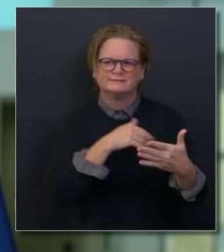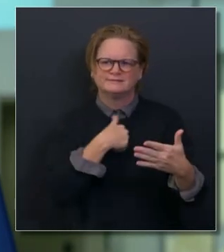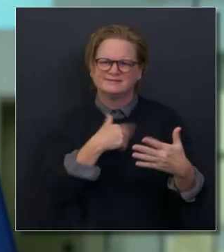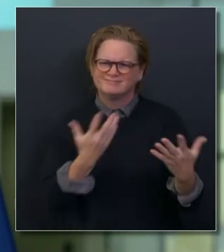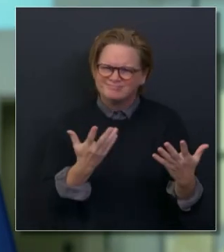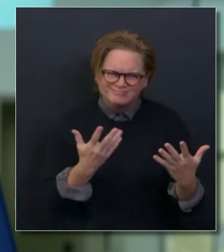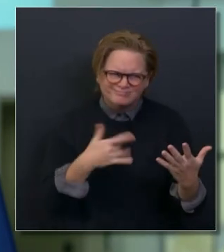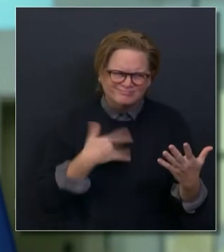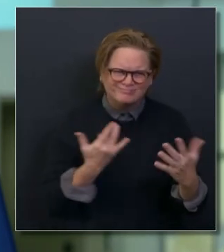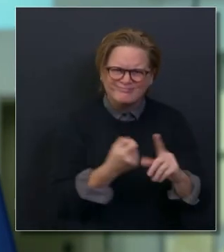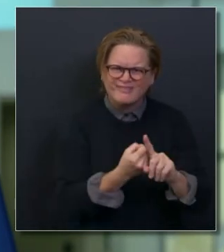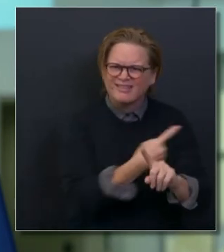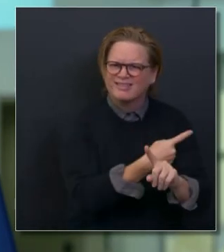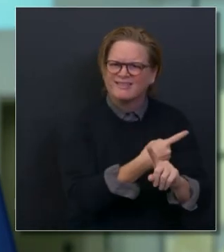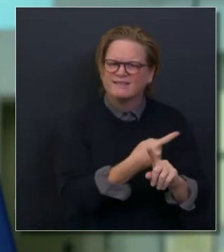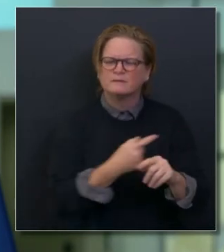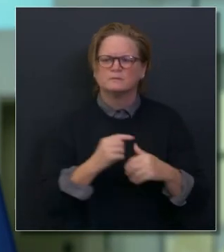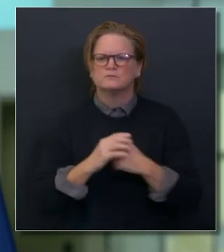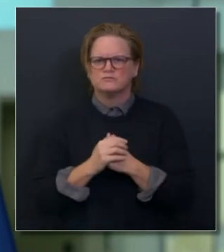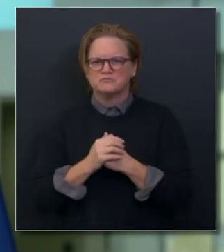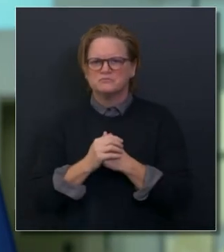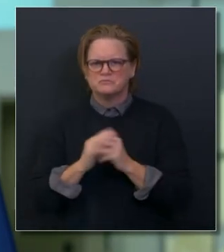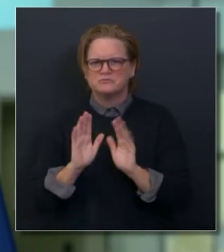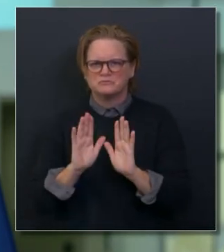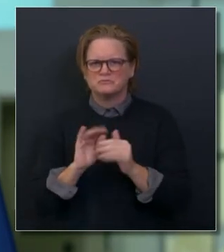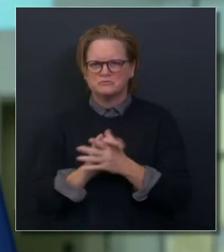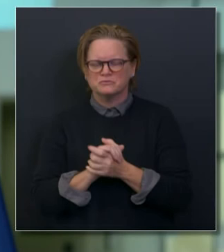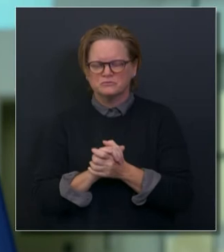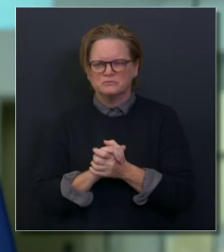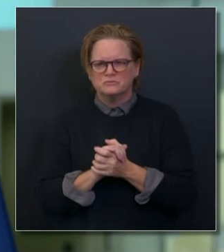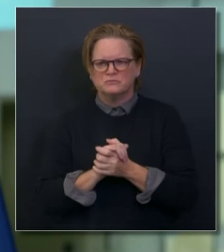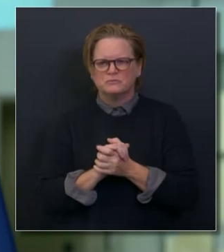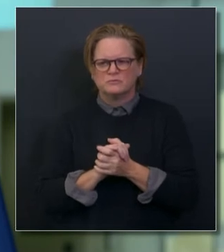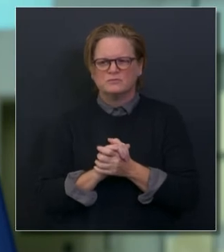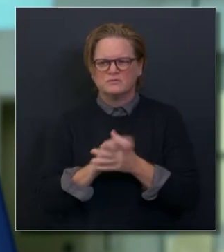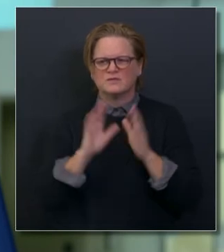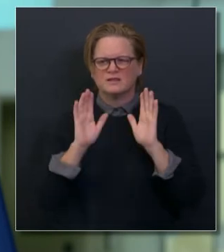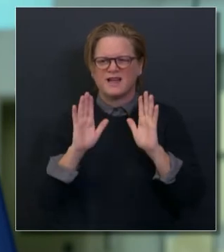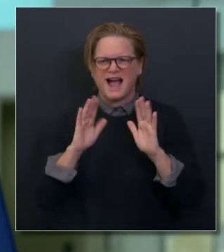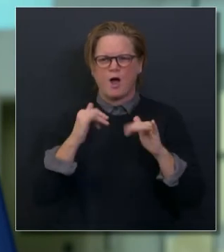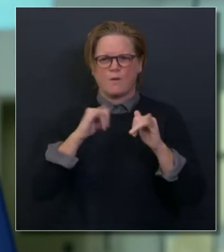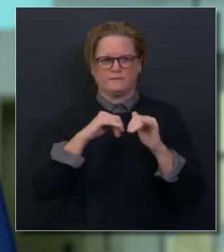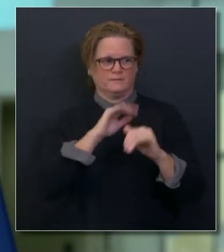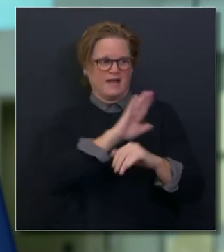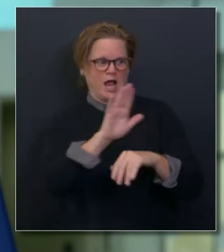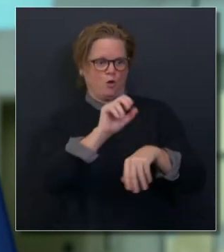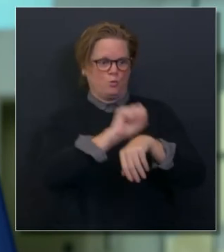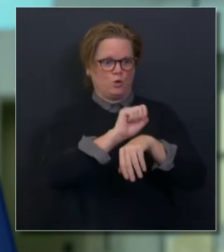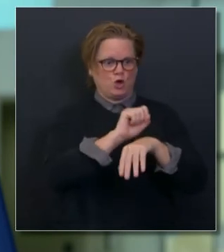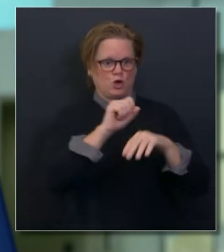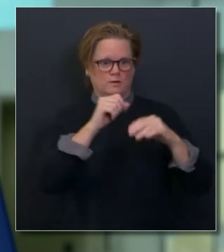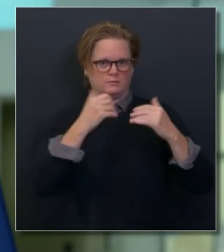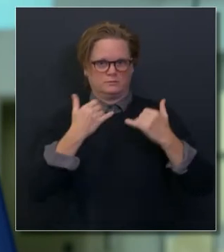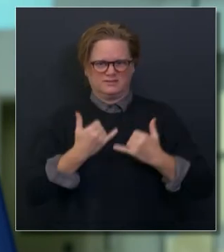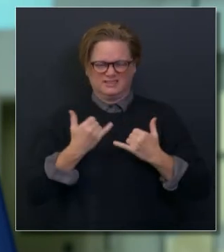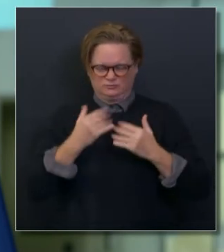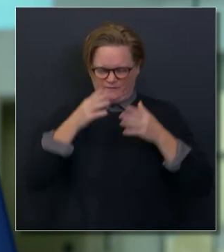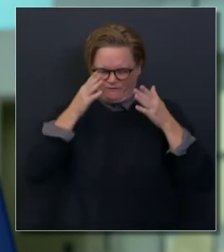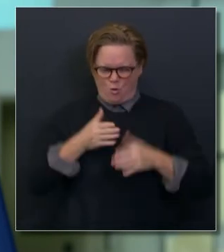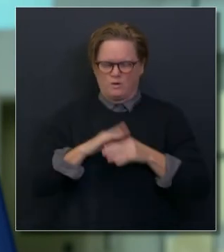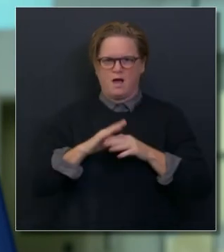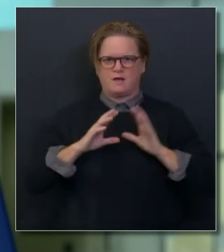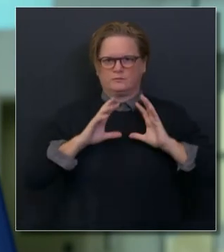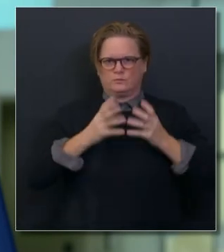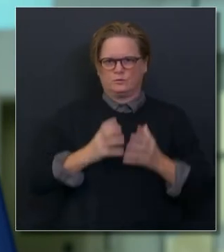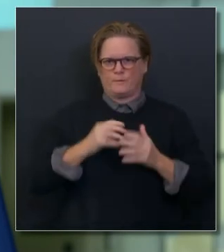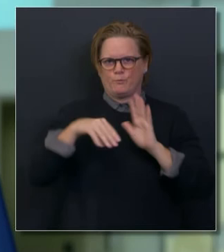principal en la fase 1A, pero este trabajo se está preparando ahora para el 1B. En cuanto a su ejemplo específico, esperemos